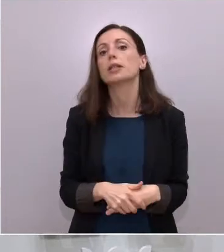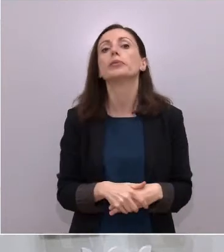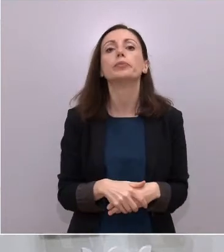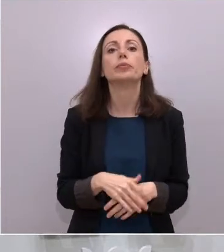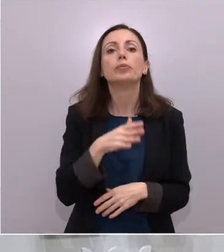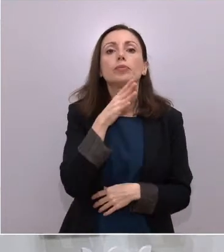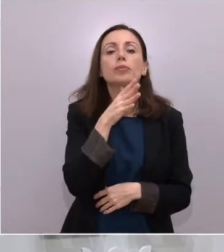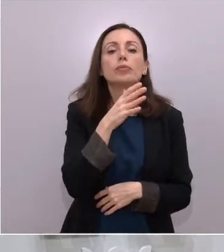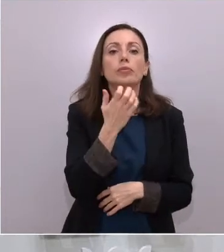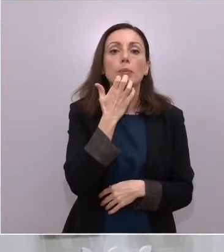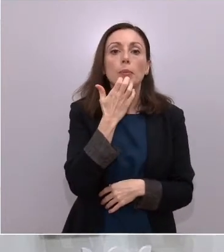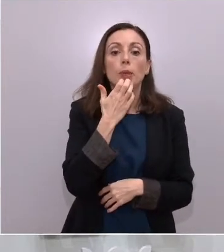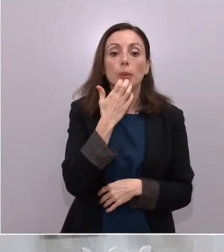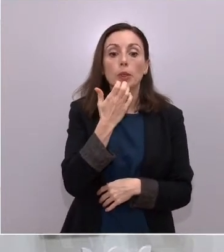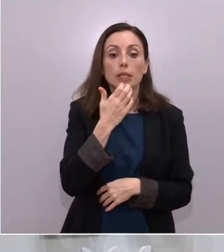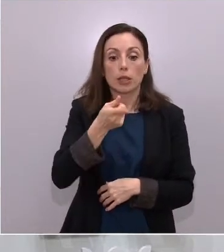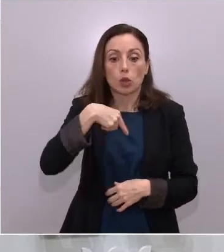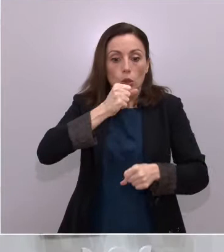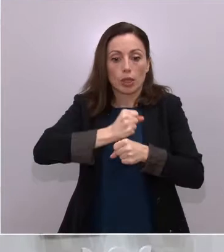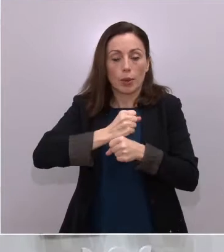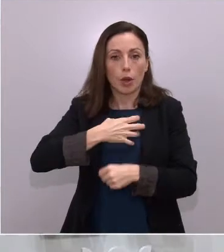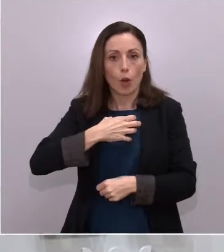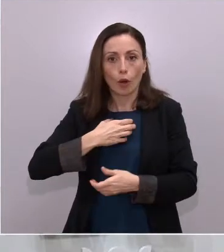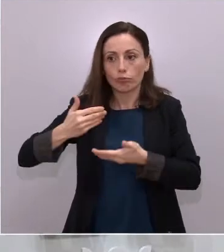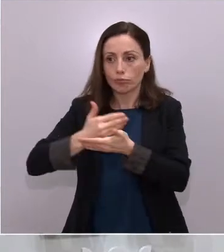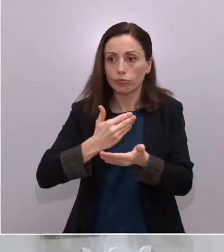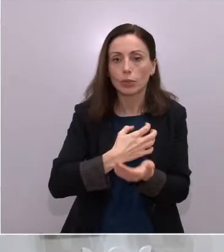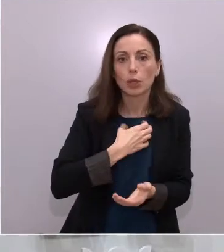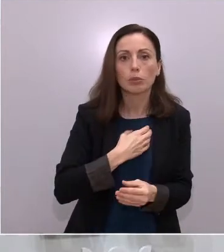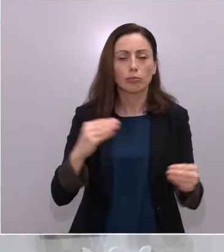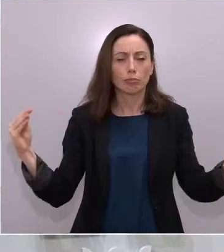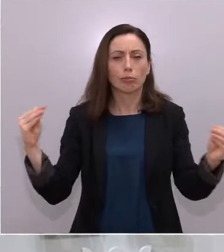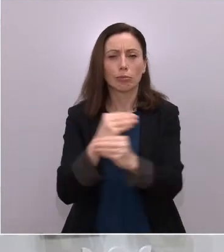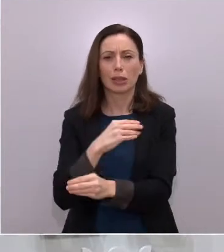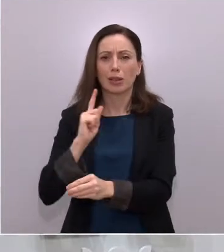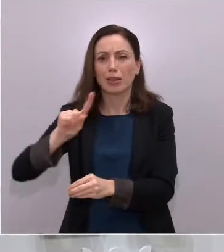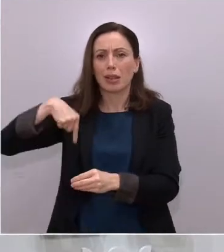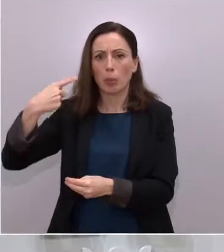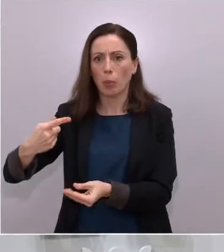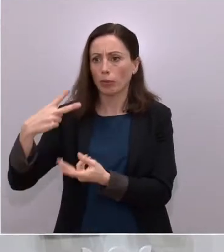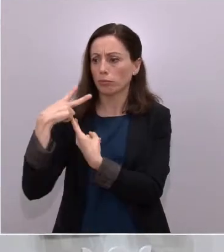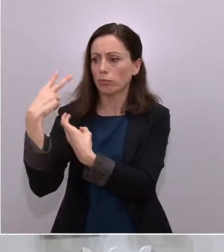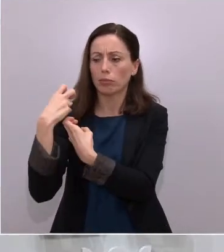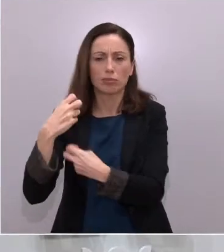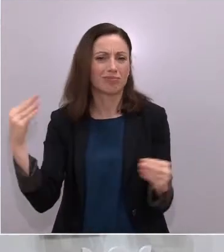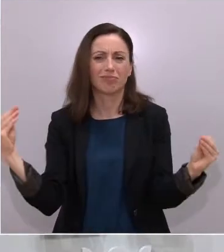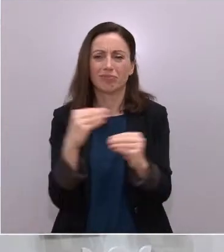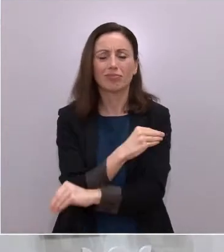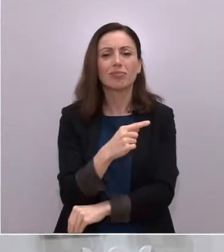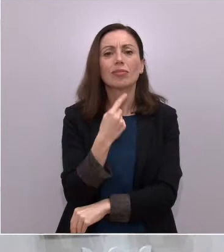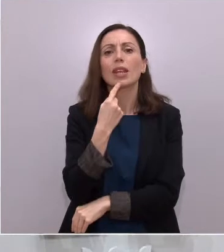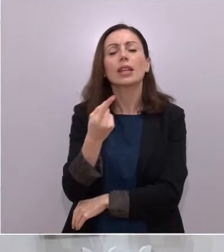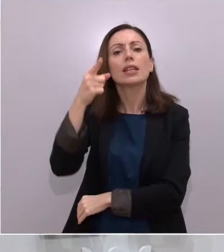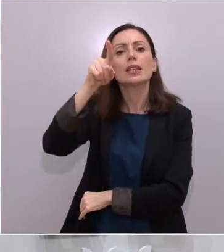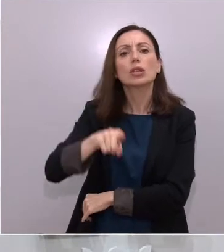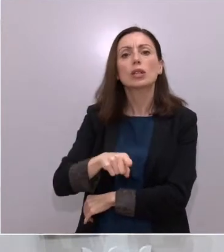de llevar a cabo una actividad productiva resulta incompatible con el cobro de tributos. Y también le he dicho que ese